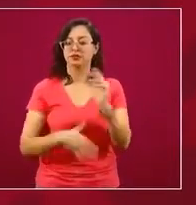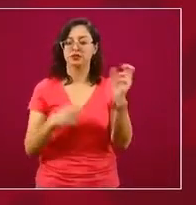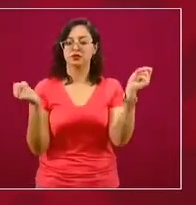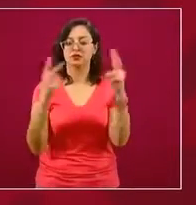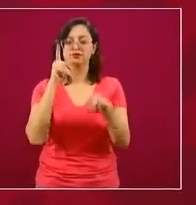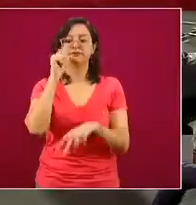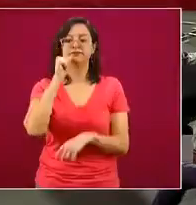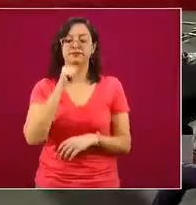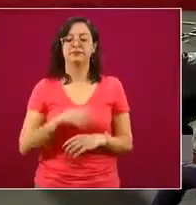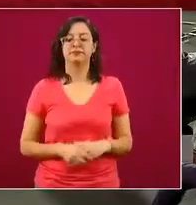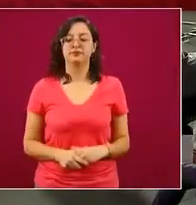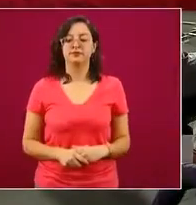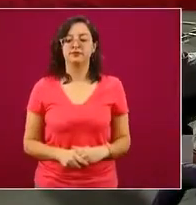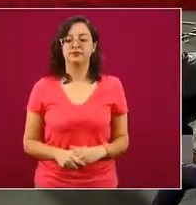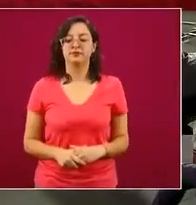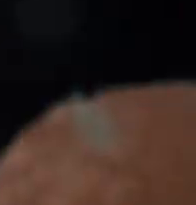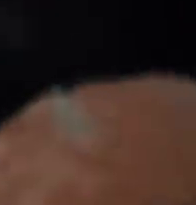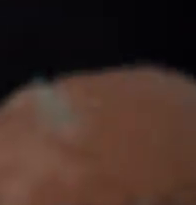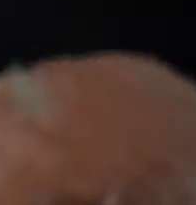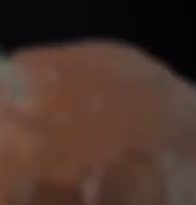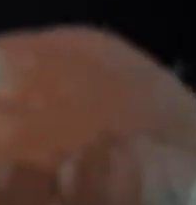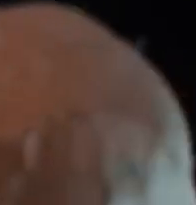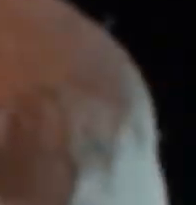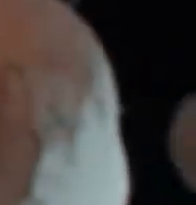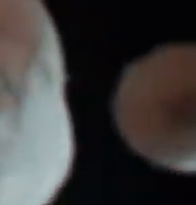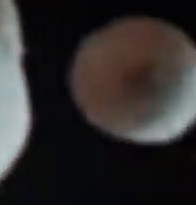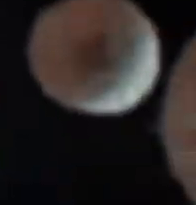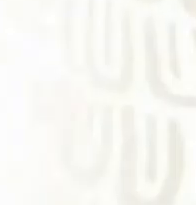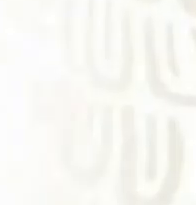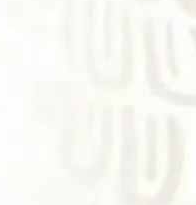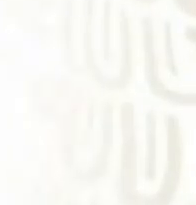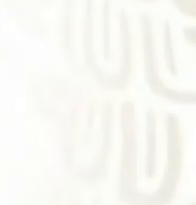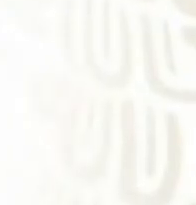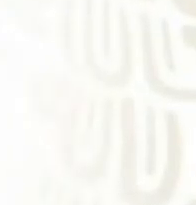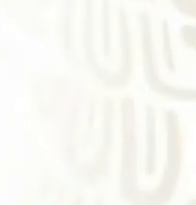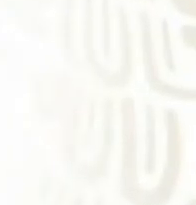Nos vemos mañana. Quédate en casa.